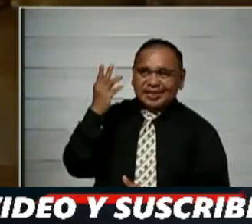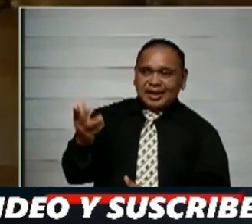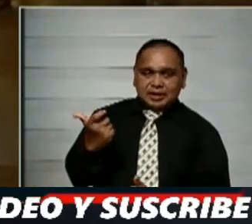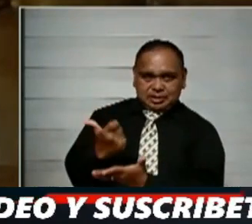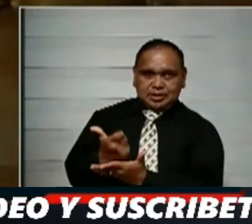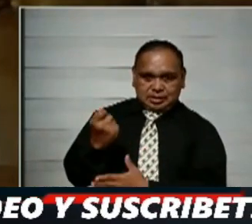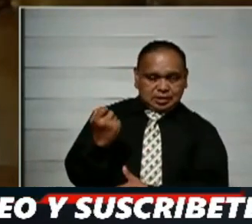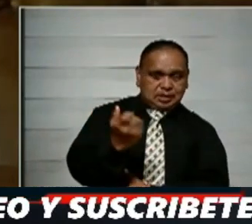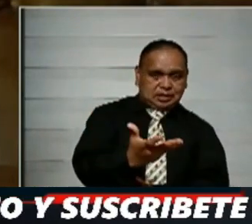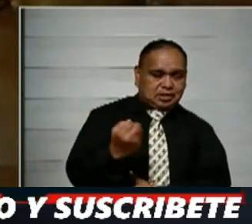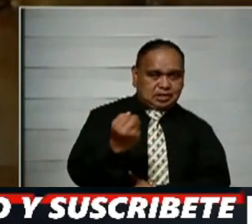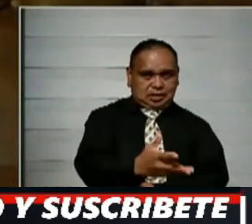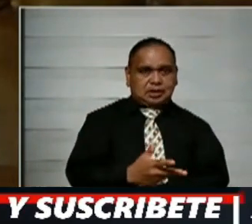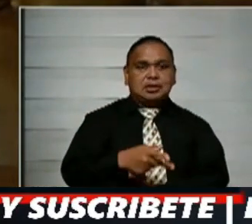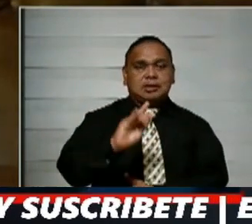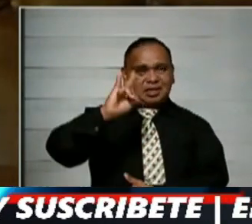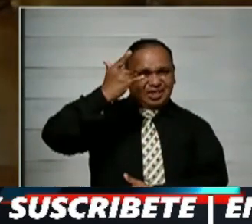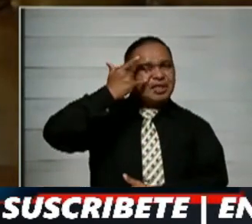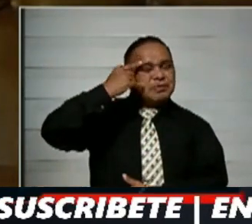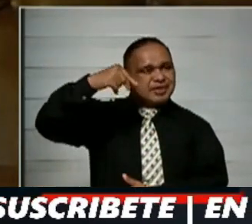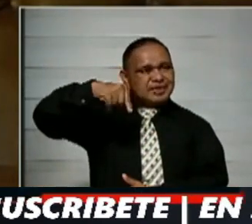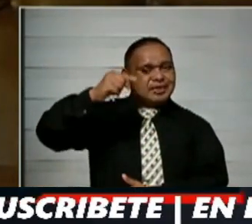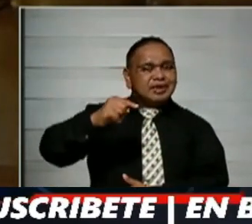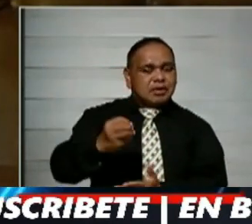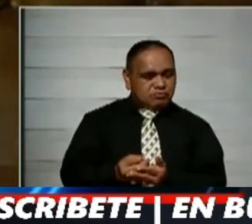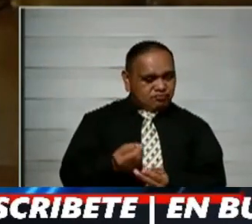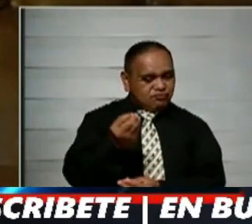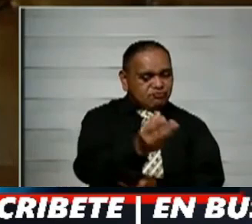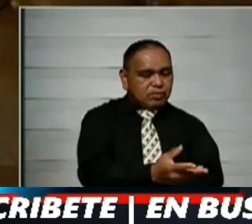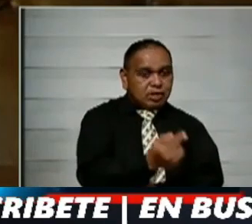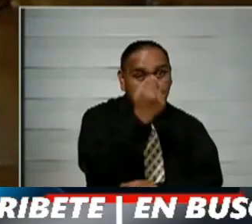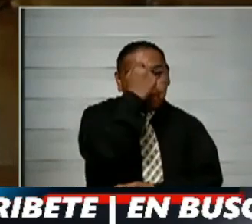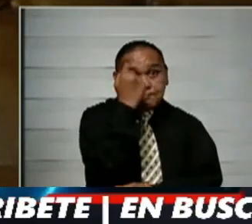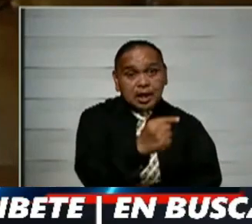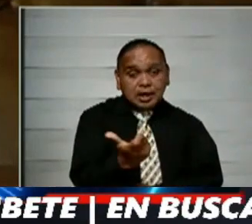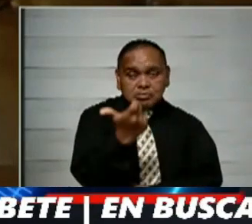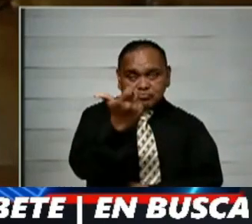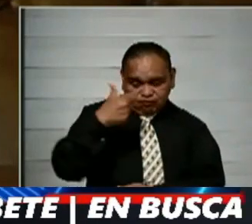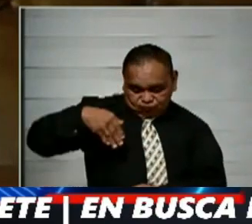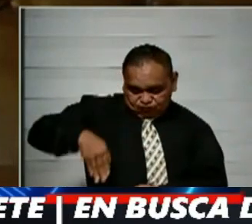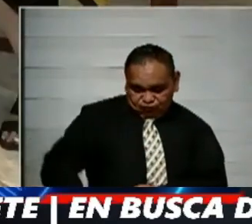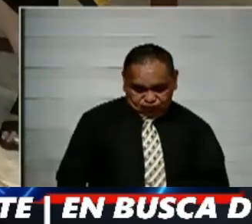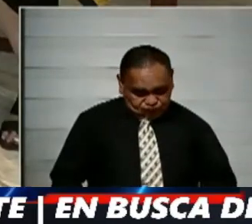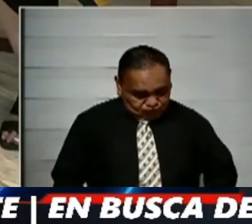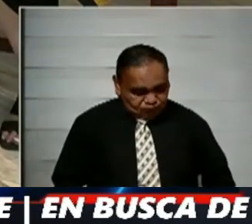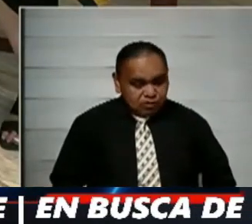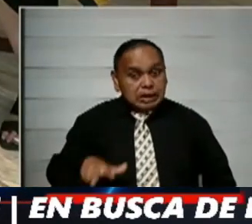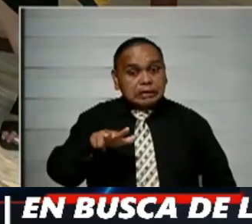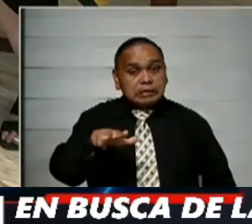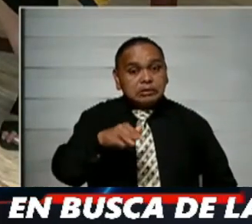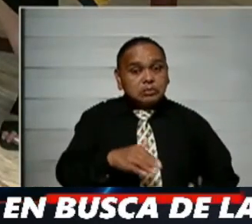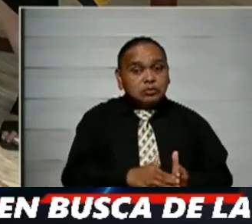un proyecto del sexenio para Campeche, y sin embargo pues solo sirvió para embolsar sus bolsillos, ¿no? 18 millones de pesos,